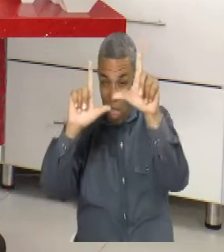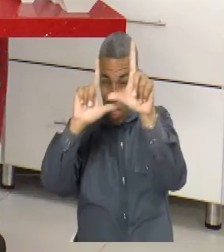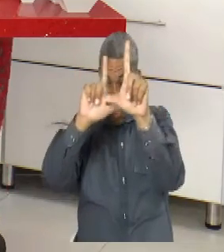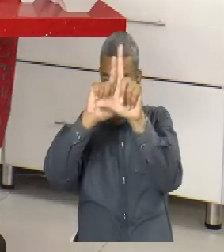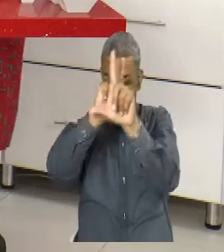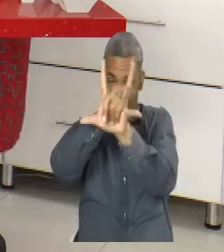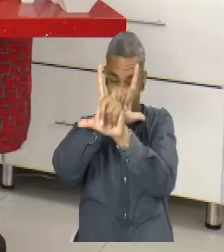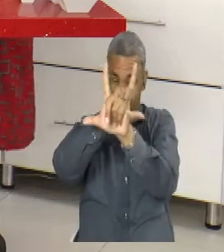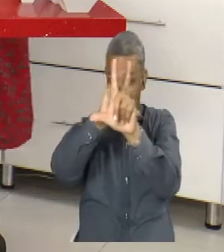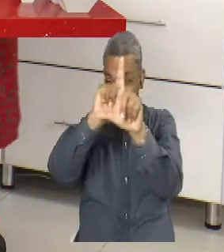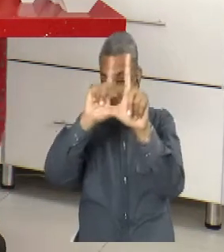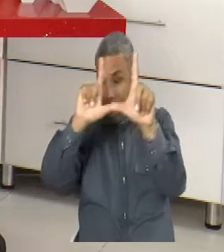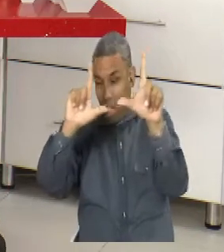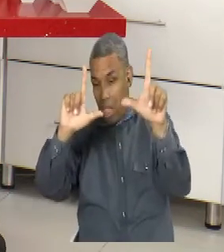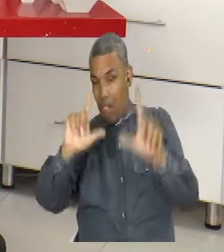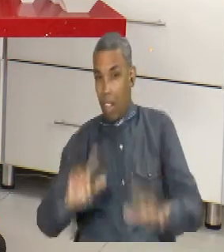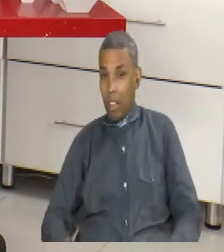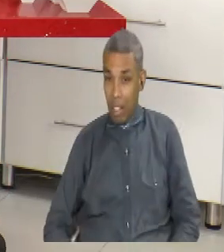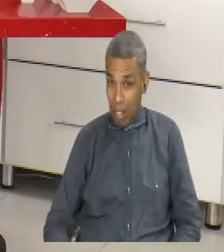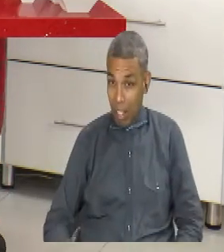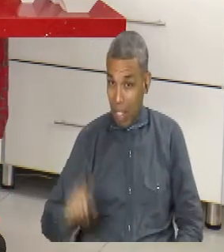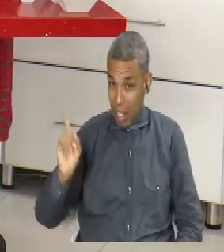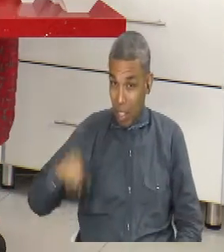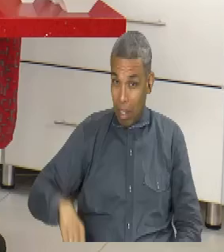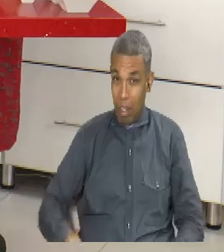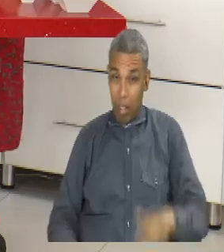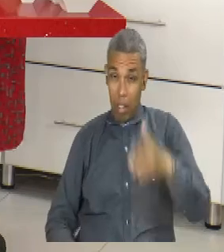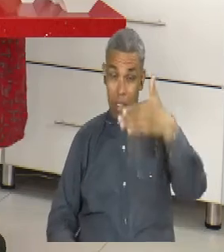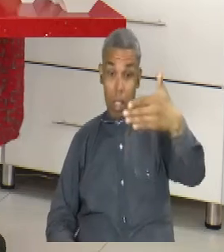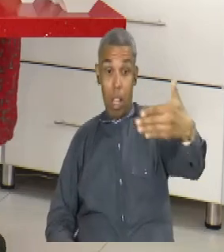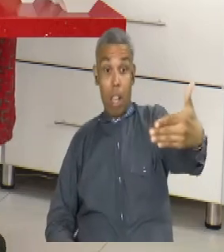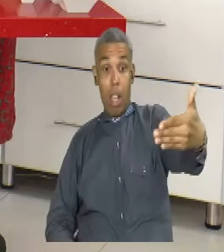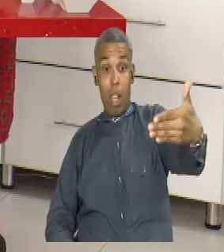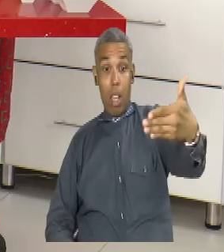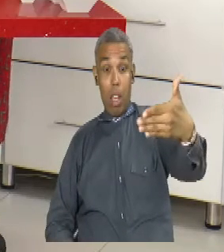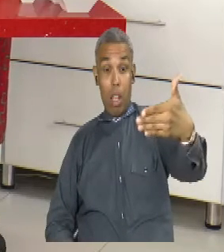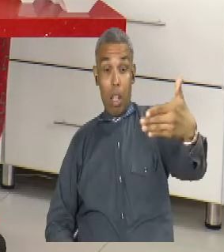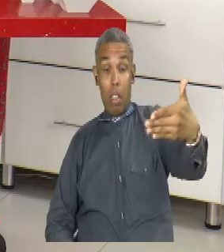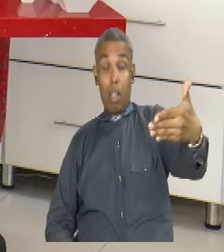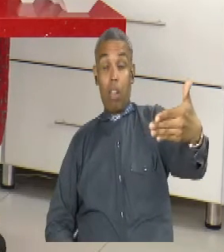cerquita. Y ajá, entonces, chef. Son permanentes. No las uso en la cocina